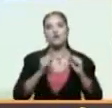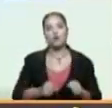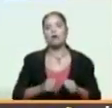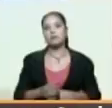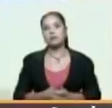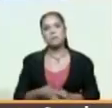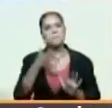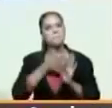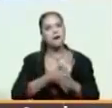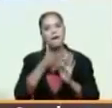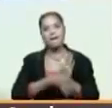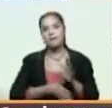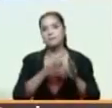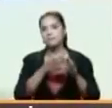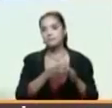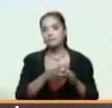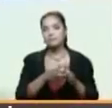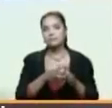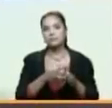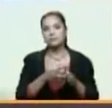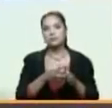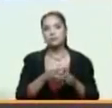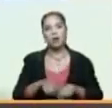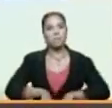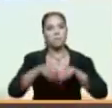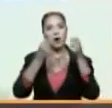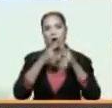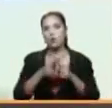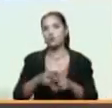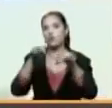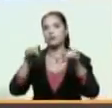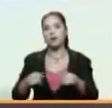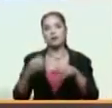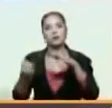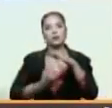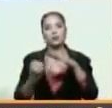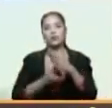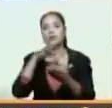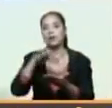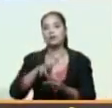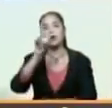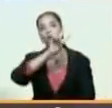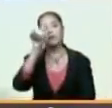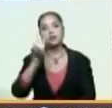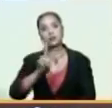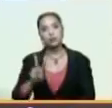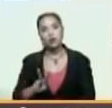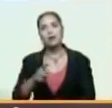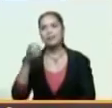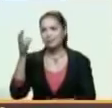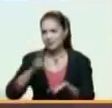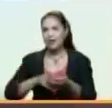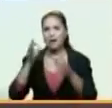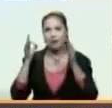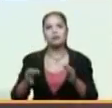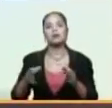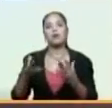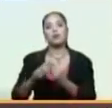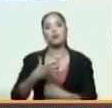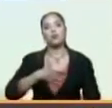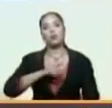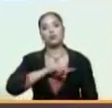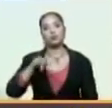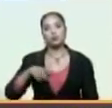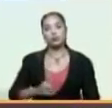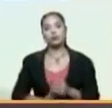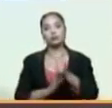un cartel para mancillar el honor de esta institución y del Estado venezolano, y yo les garantizo que con nosotros al